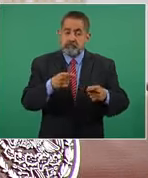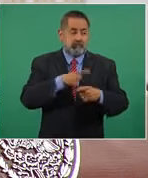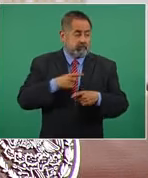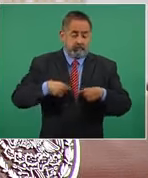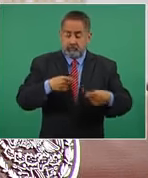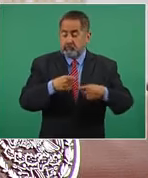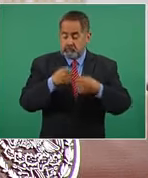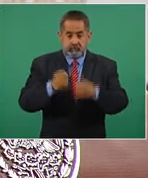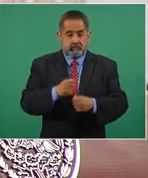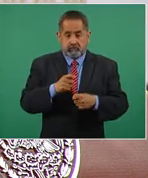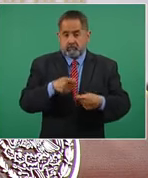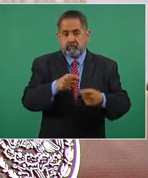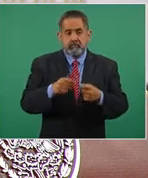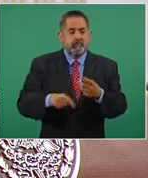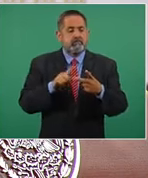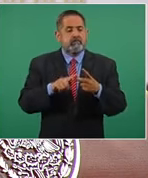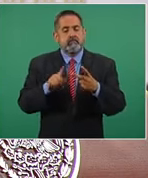eso.